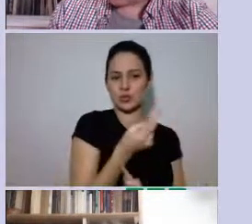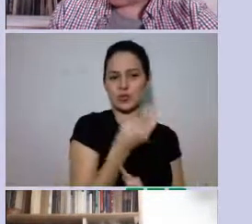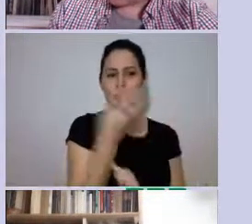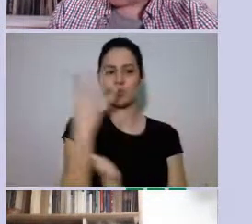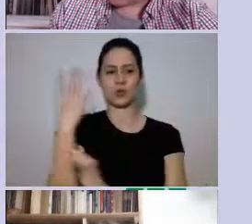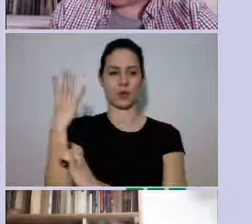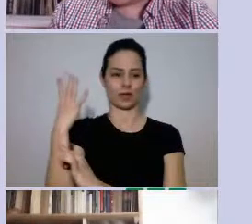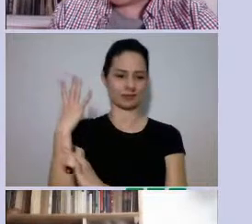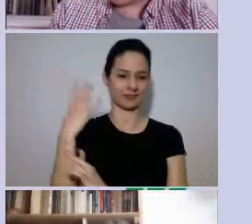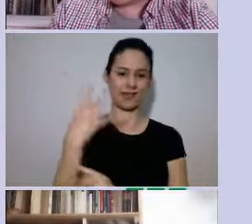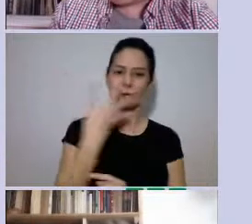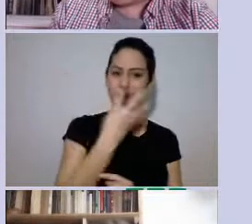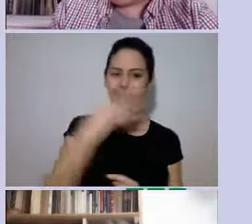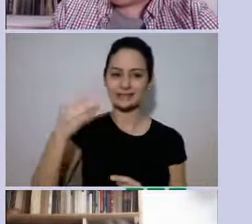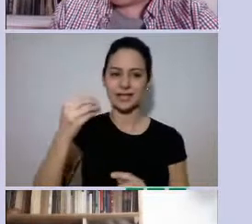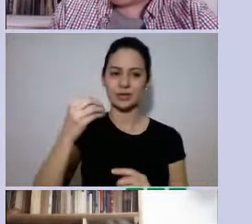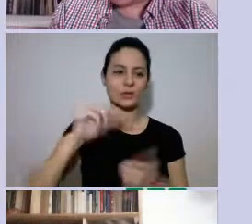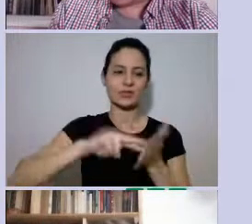400 en náhuatl,